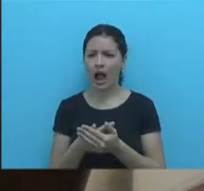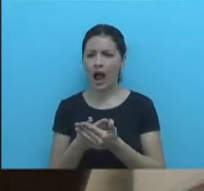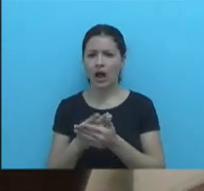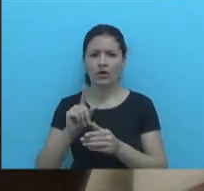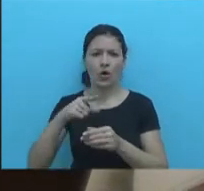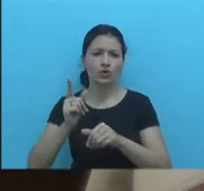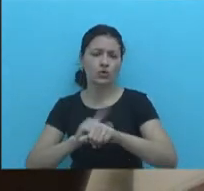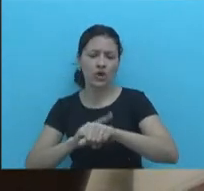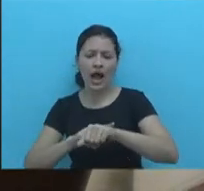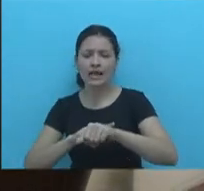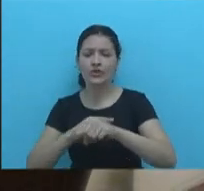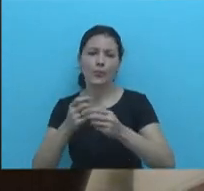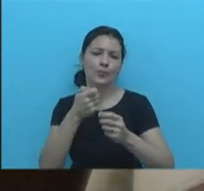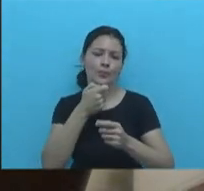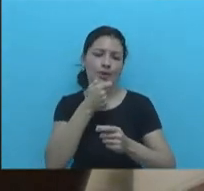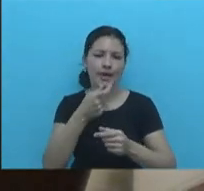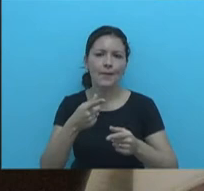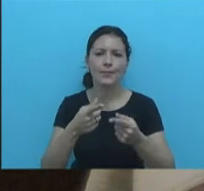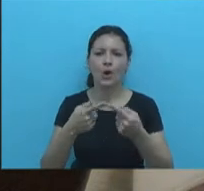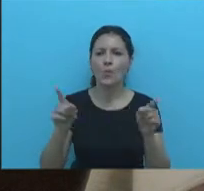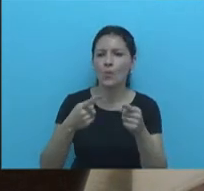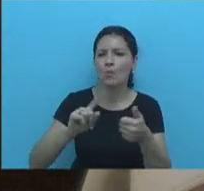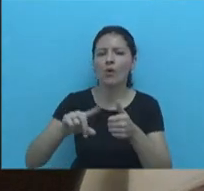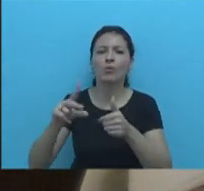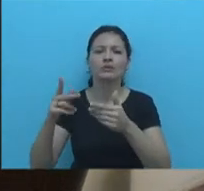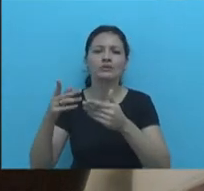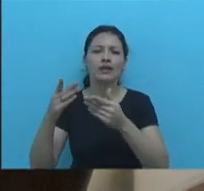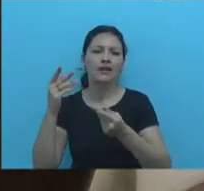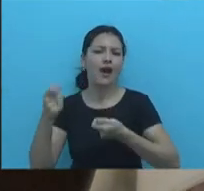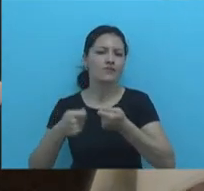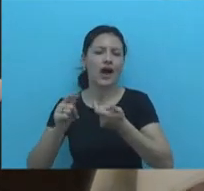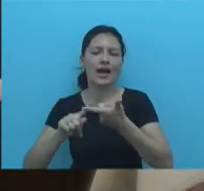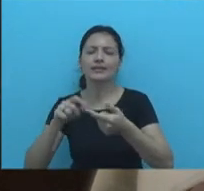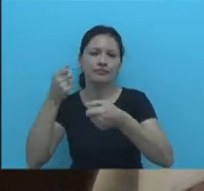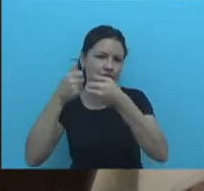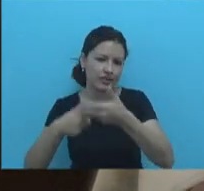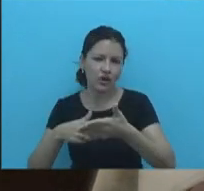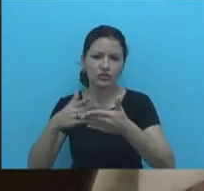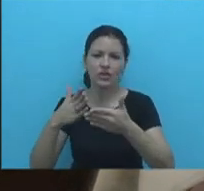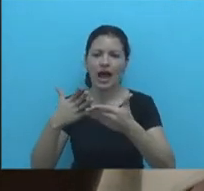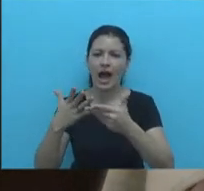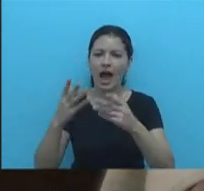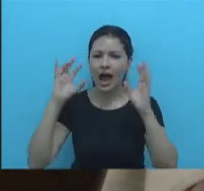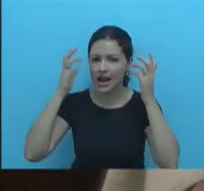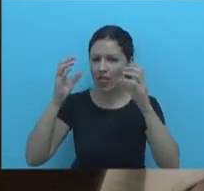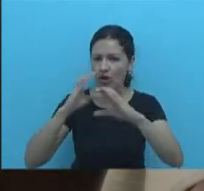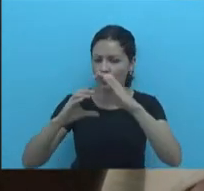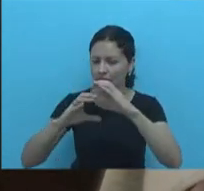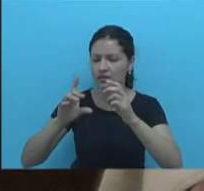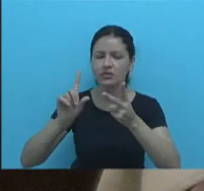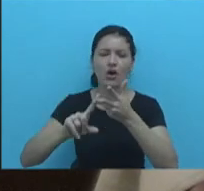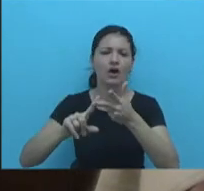eso a ellos les gusta, sería, lo ayuda mucho. Y también radio y comunicación porque hay muchos que